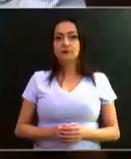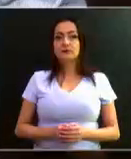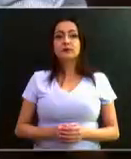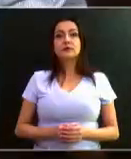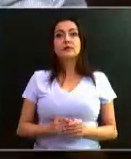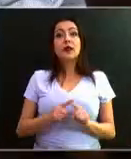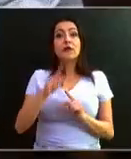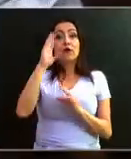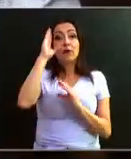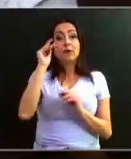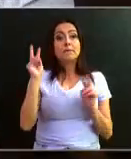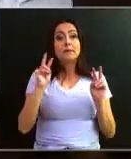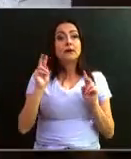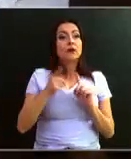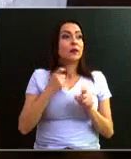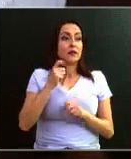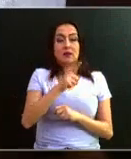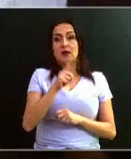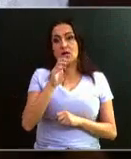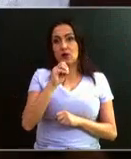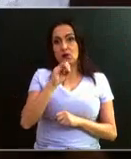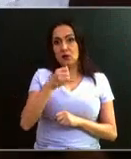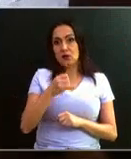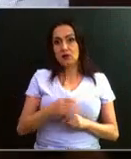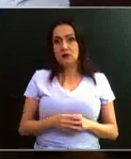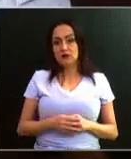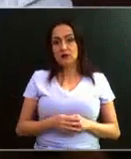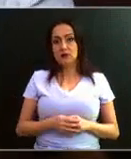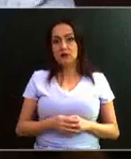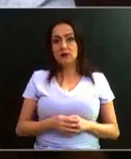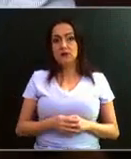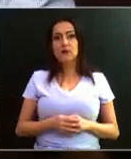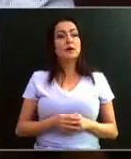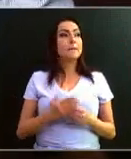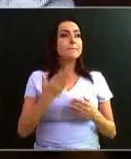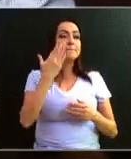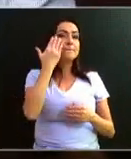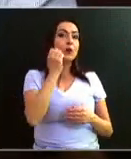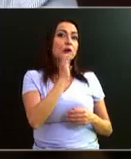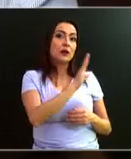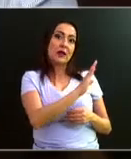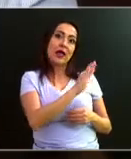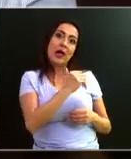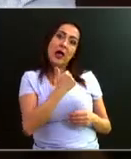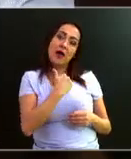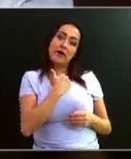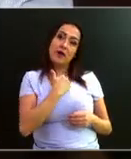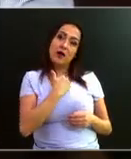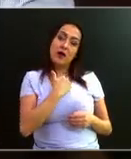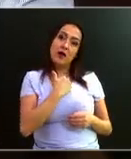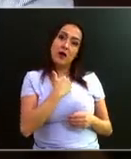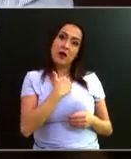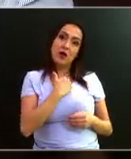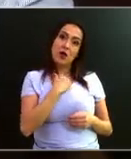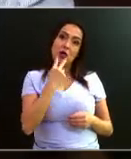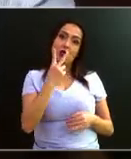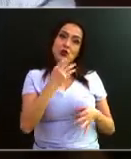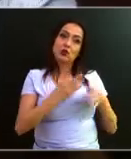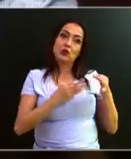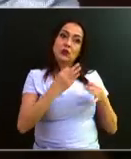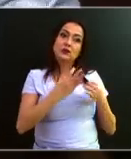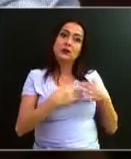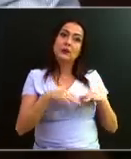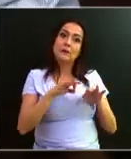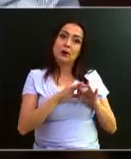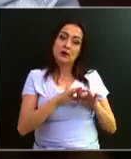Vamos a información en vivo desde el organismo de investigación judicial, porque habrá un par de juicios